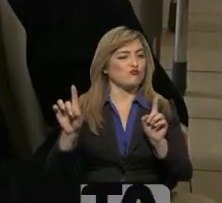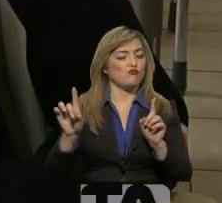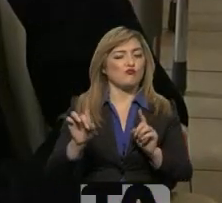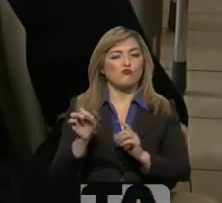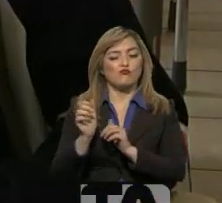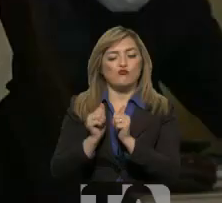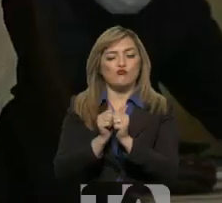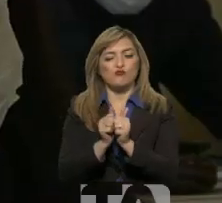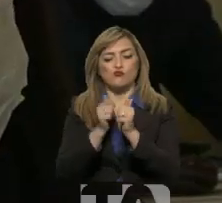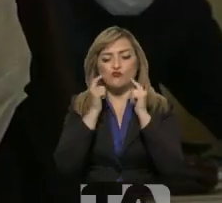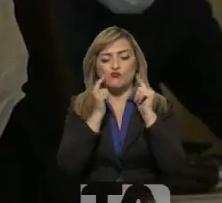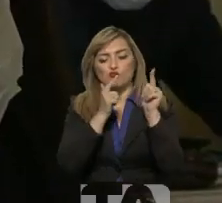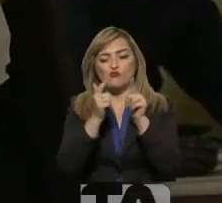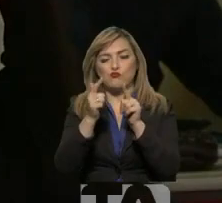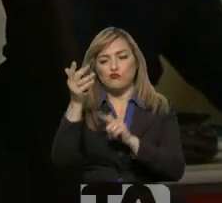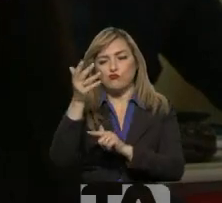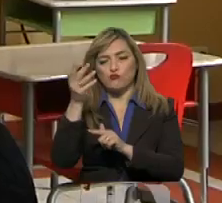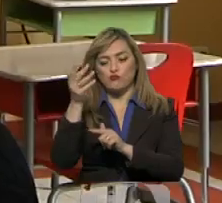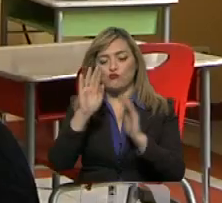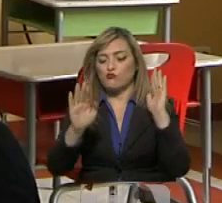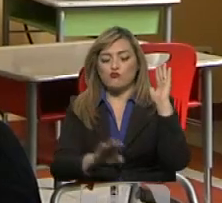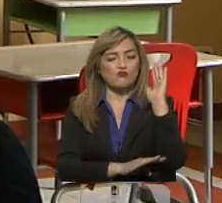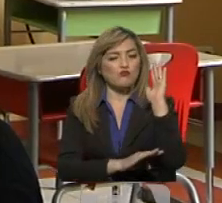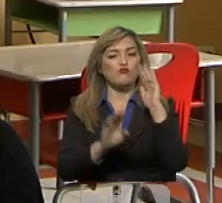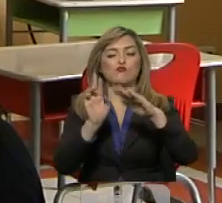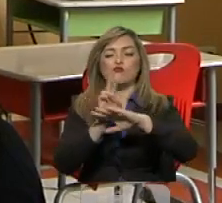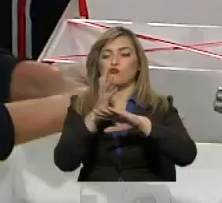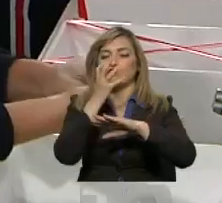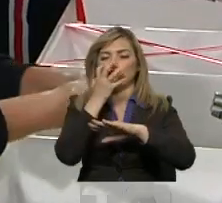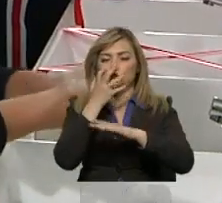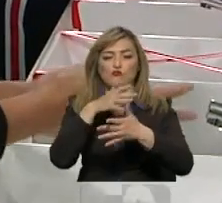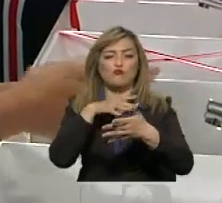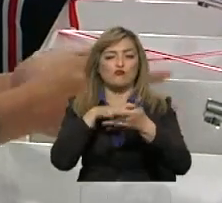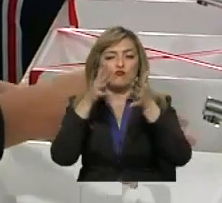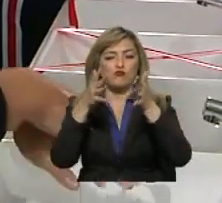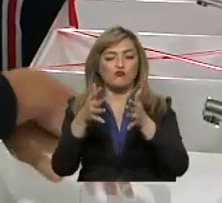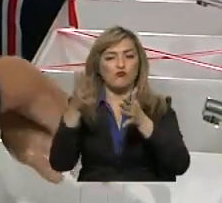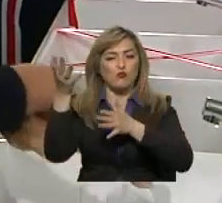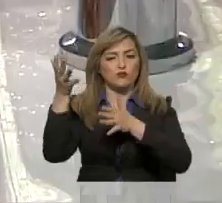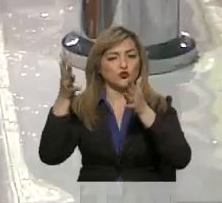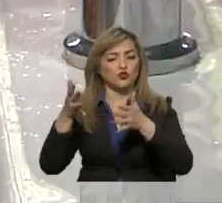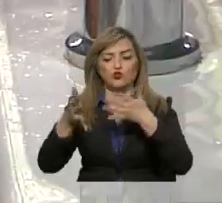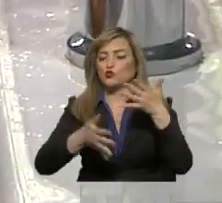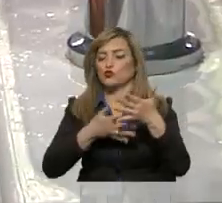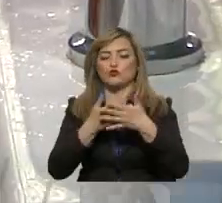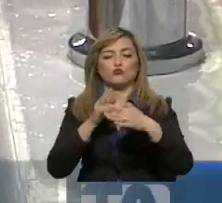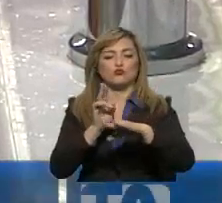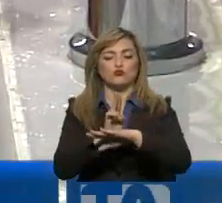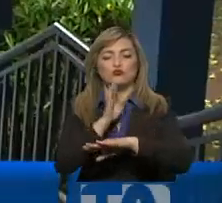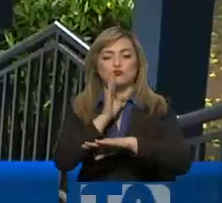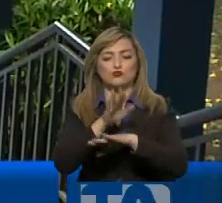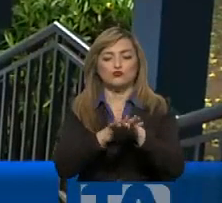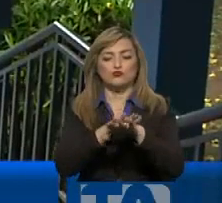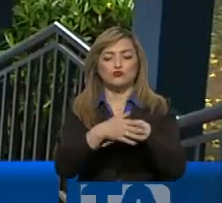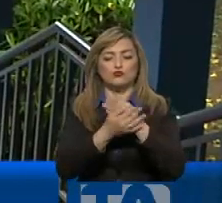utilizando todo el día sus mascarillas, tanto estudiantes como profesores. Estamos utilizándola, lavado continuo de